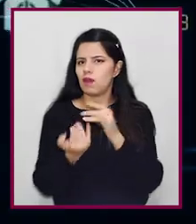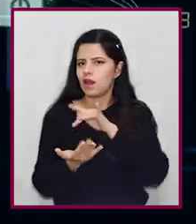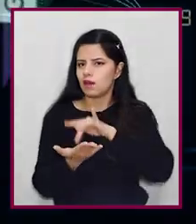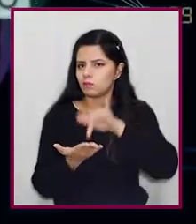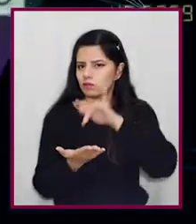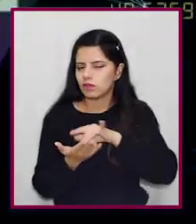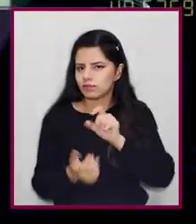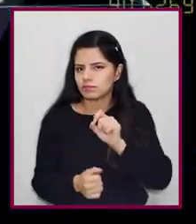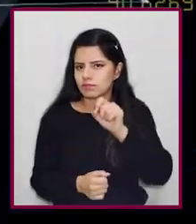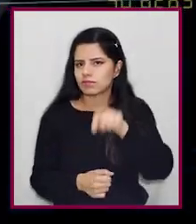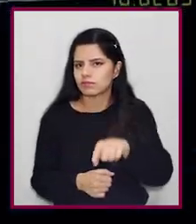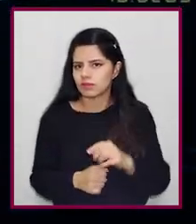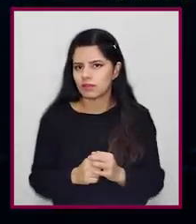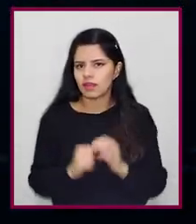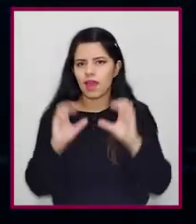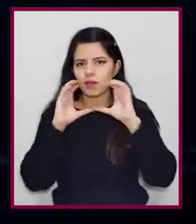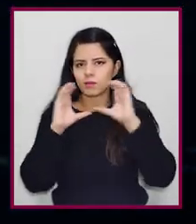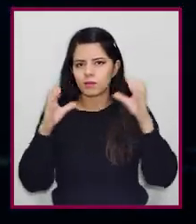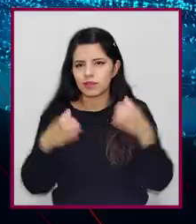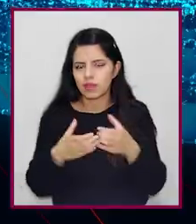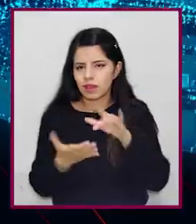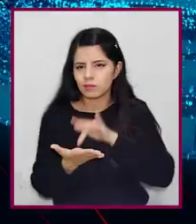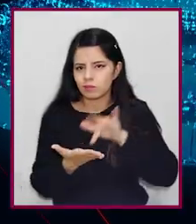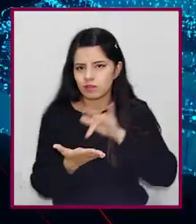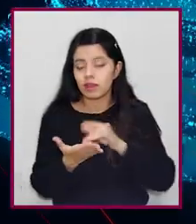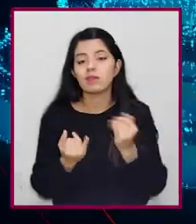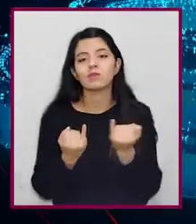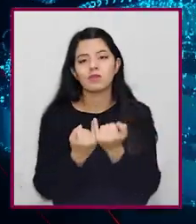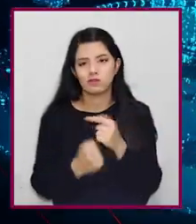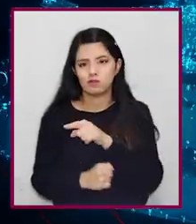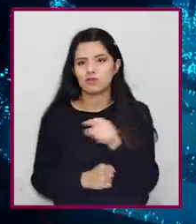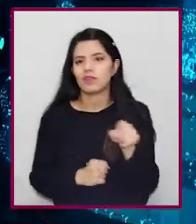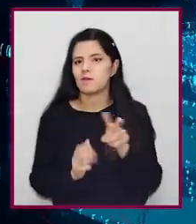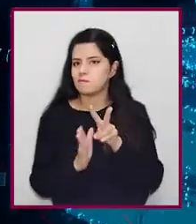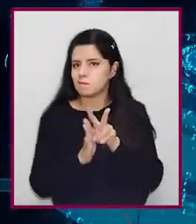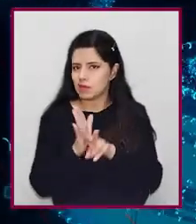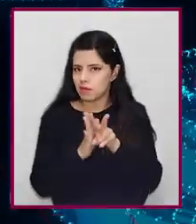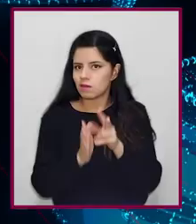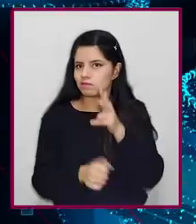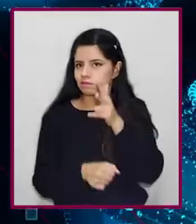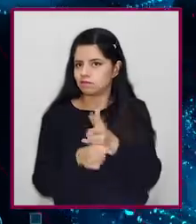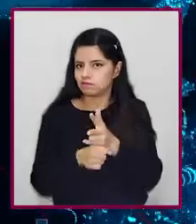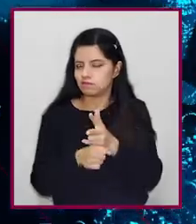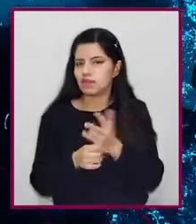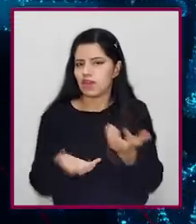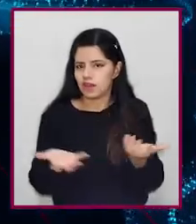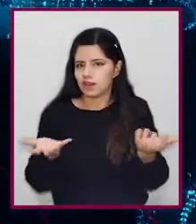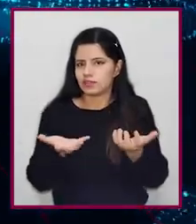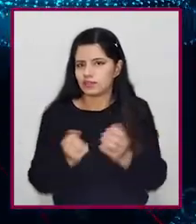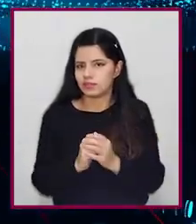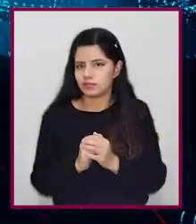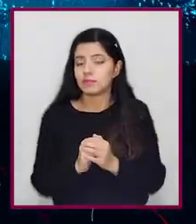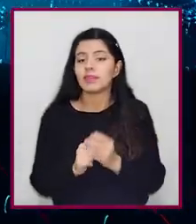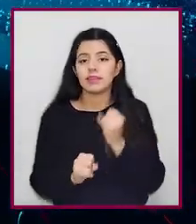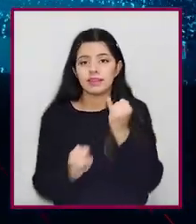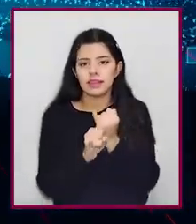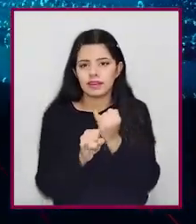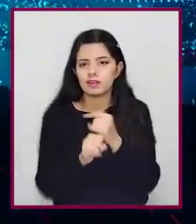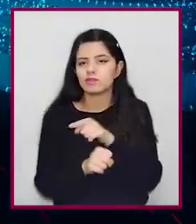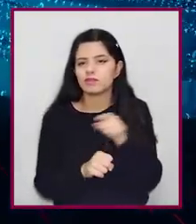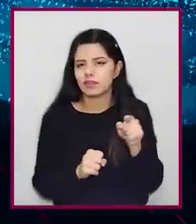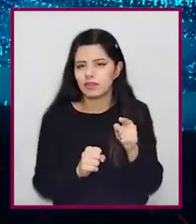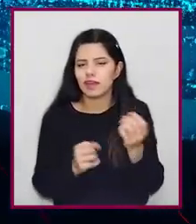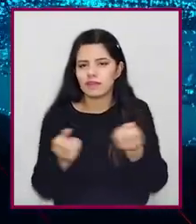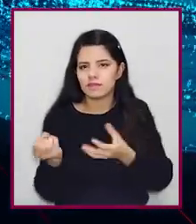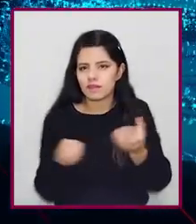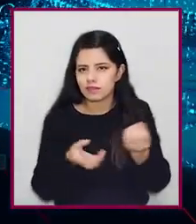esta comunidad y entonces volvernos ya creadores también de contenido, ser mejores ciudadanos digitales y de contribuir para